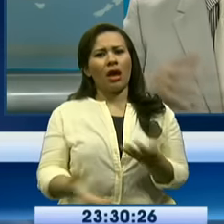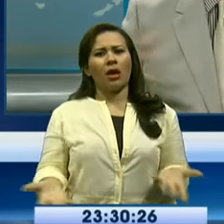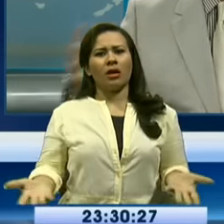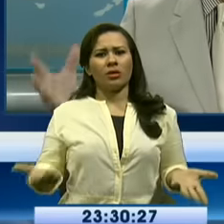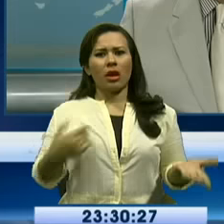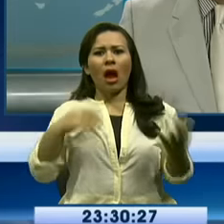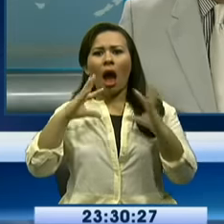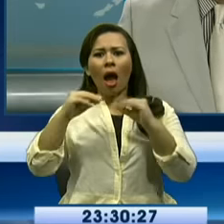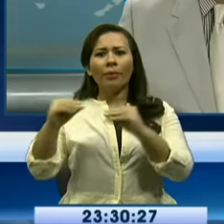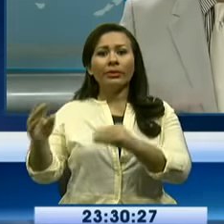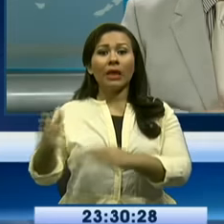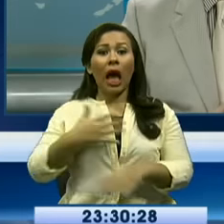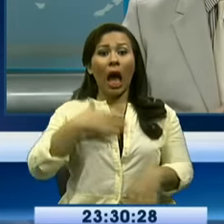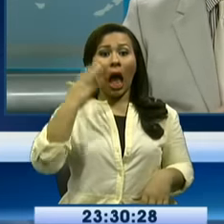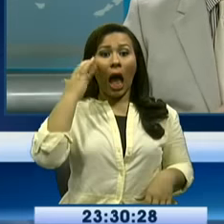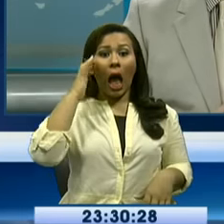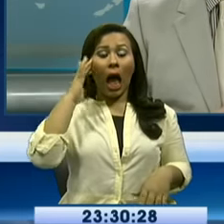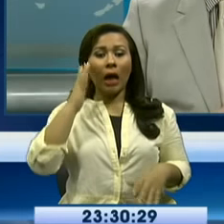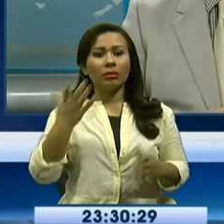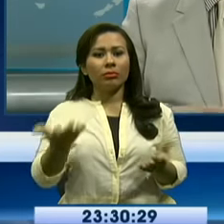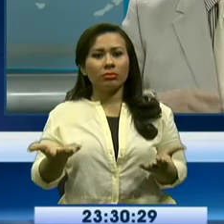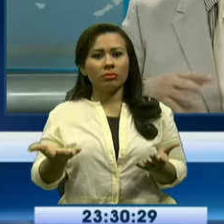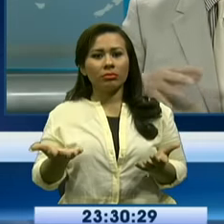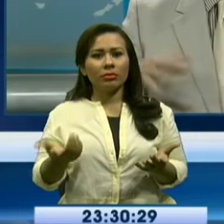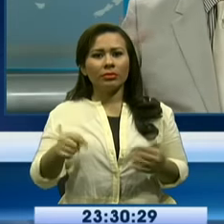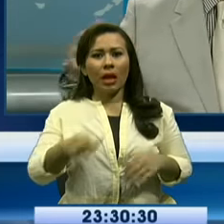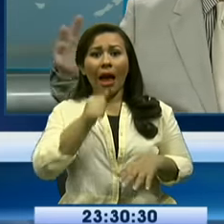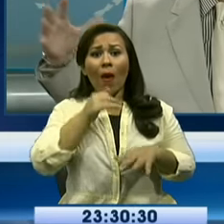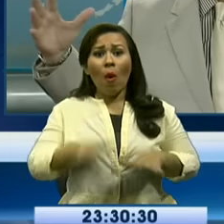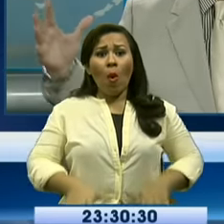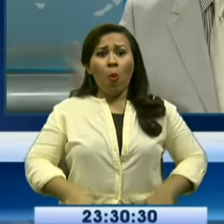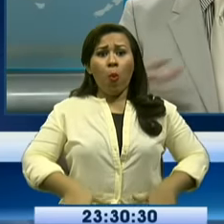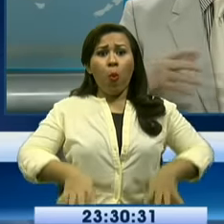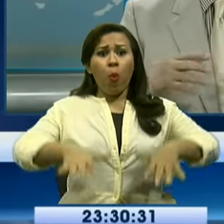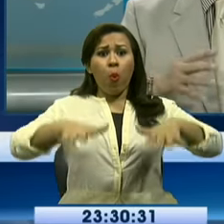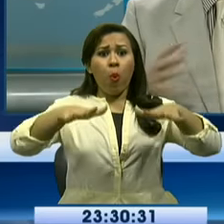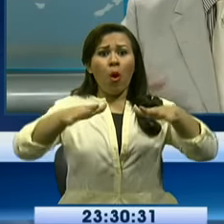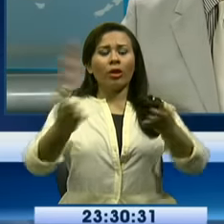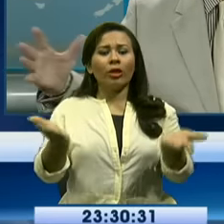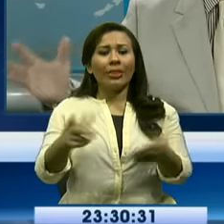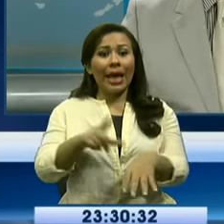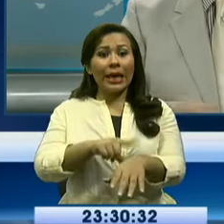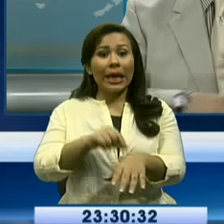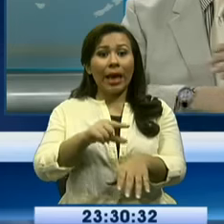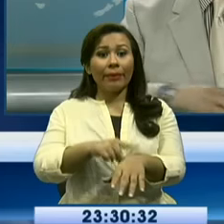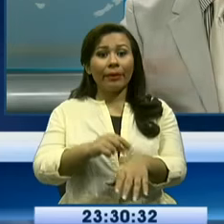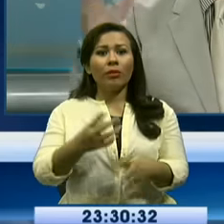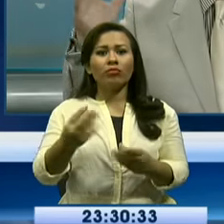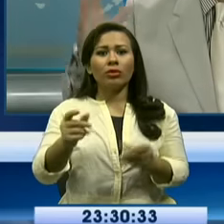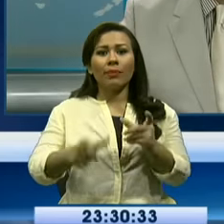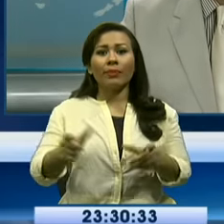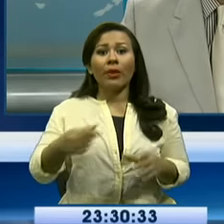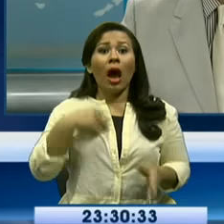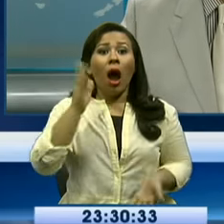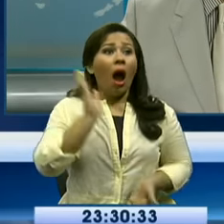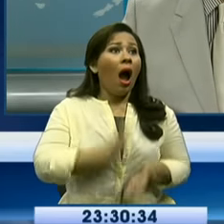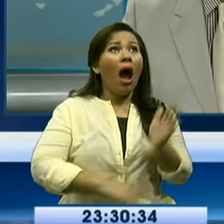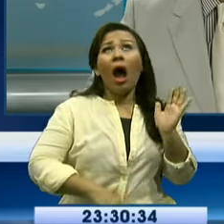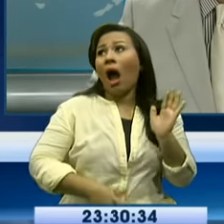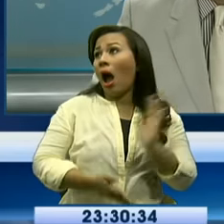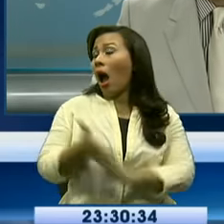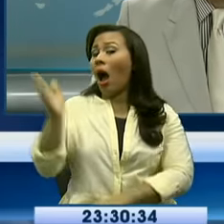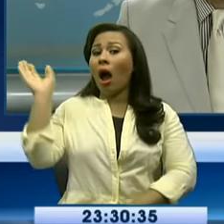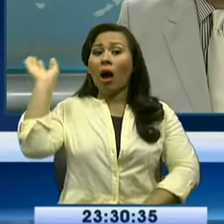generar caos y alarma de que habría una inundación masiva en Quevedo y que la gente andaba en estampida buscando